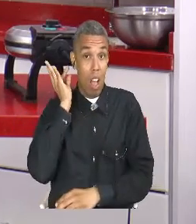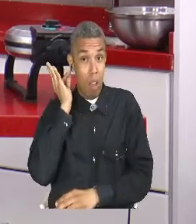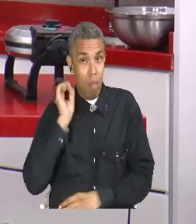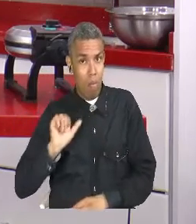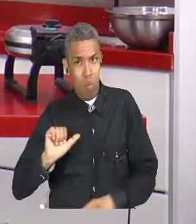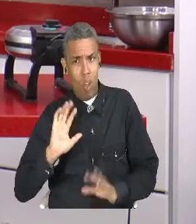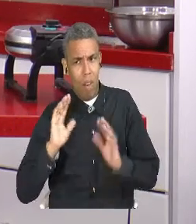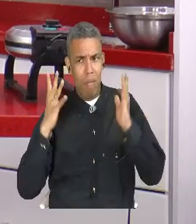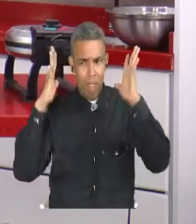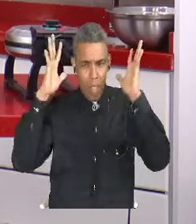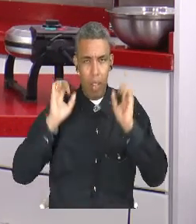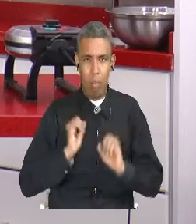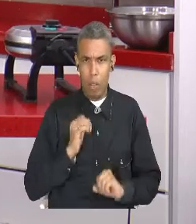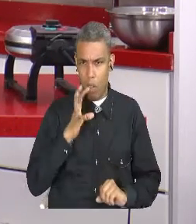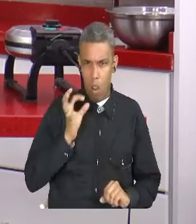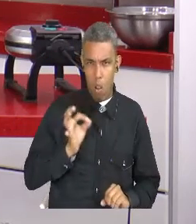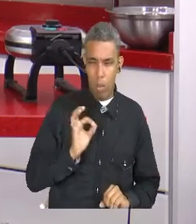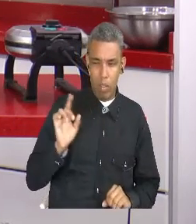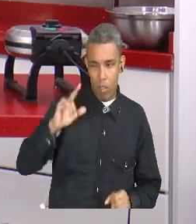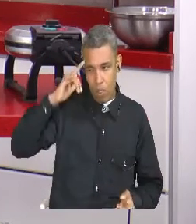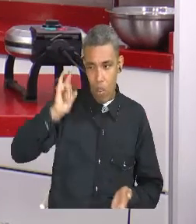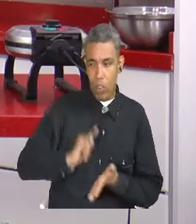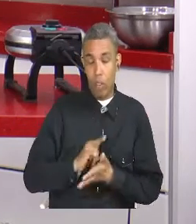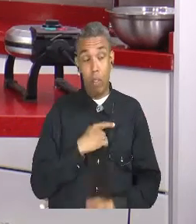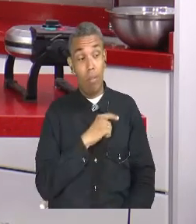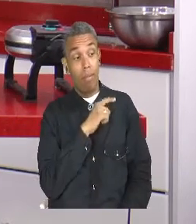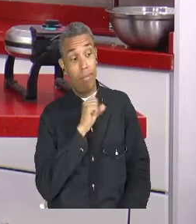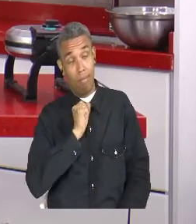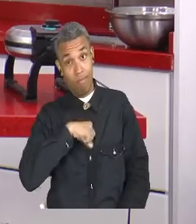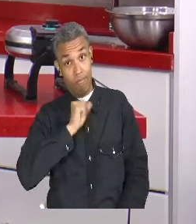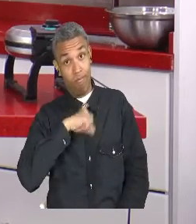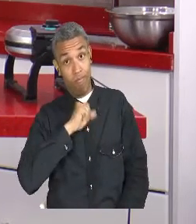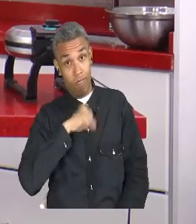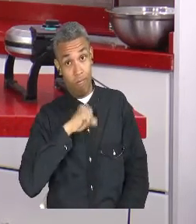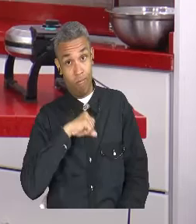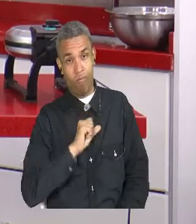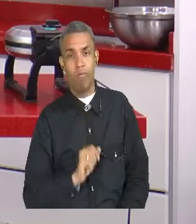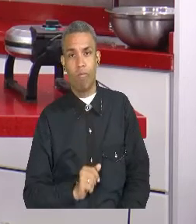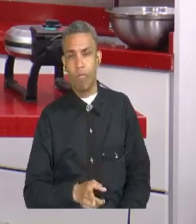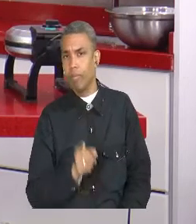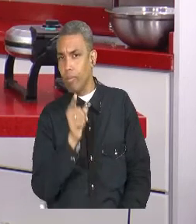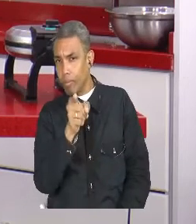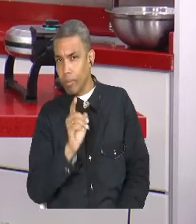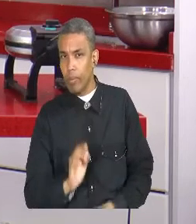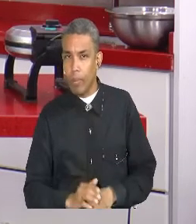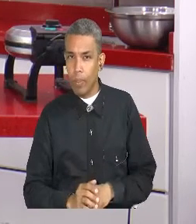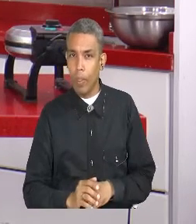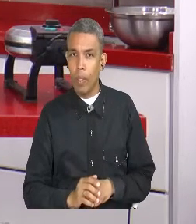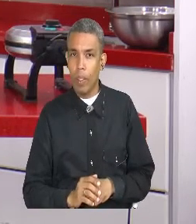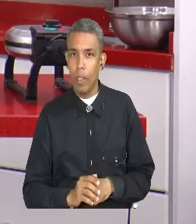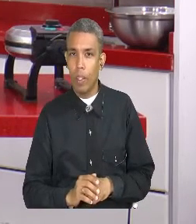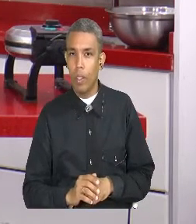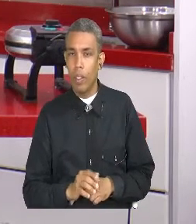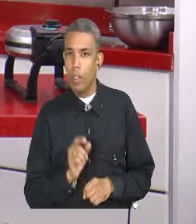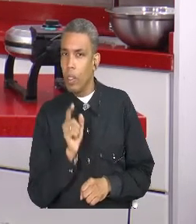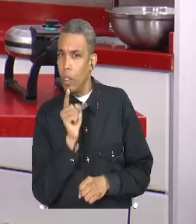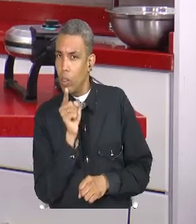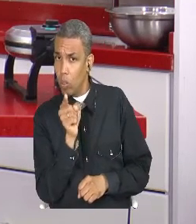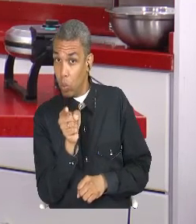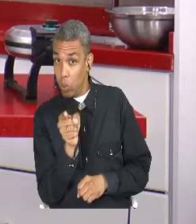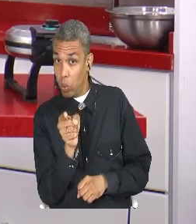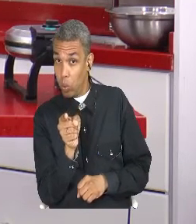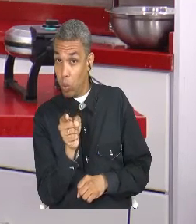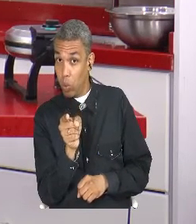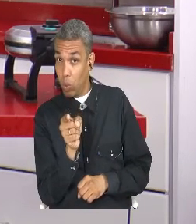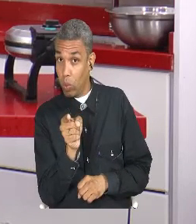la casa, de todos los televidentes que siempre están pegaditos con nosotros a través de Enlace Televisión, por supuesto, viendo su mejor programa de cocina gourmet A Pedir de Boca,